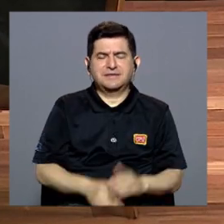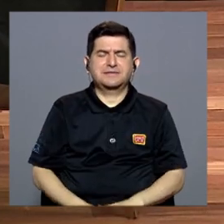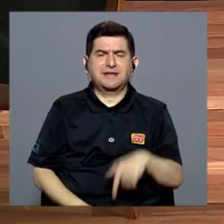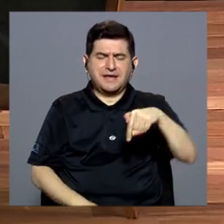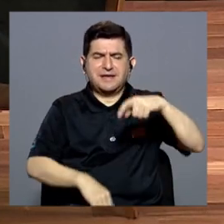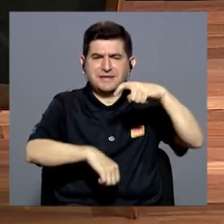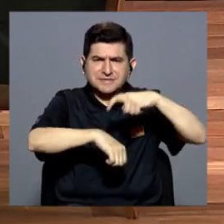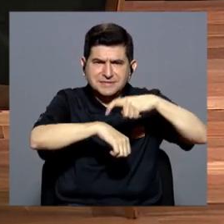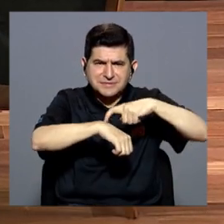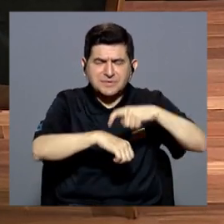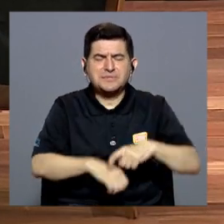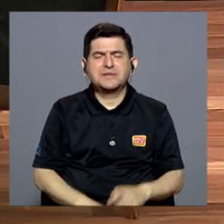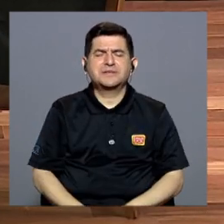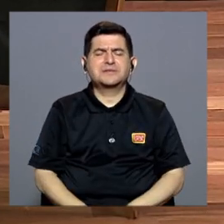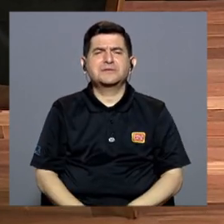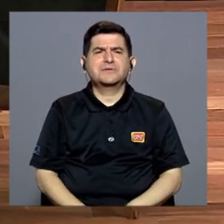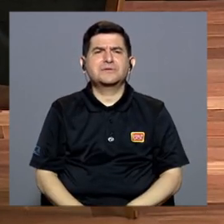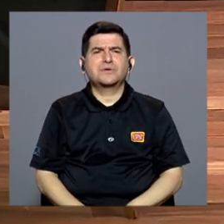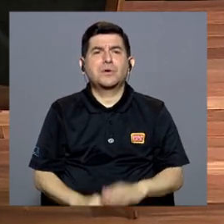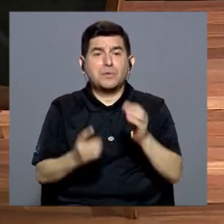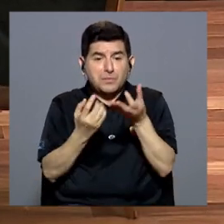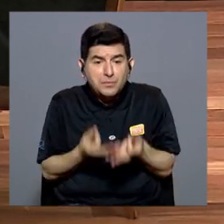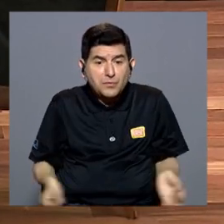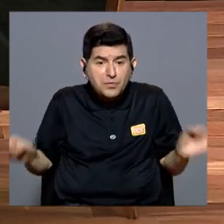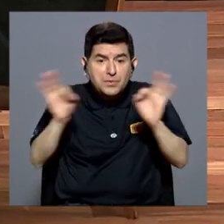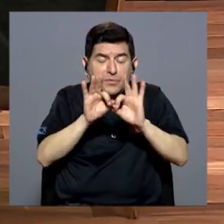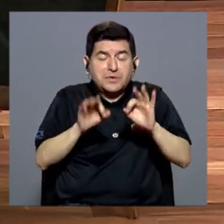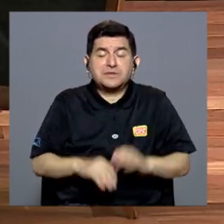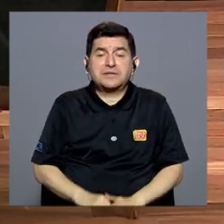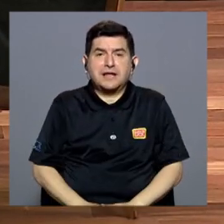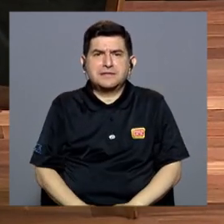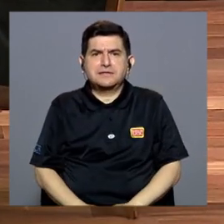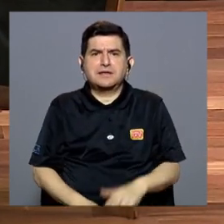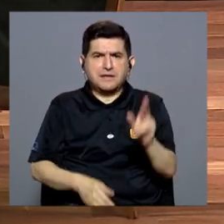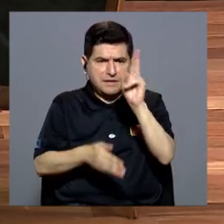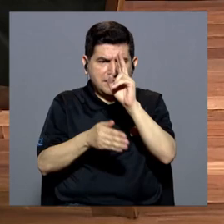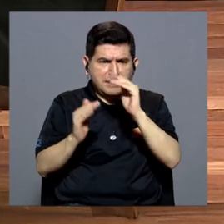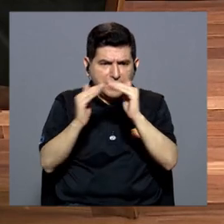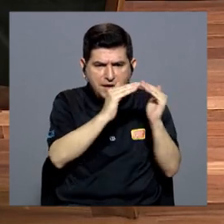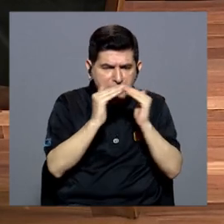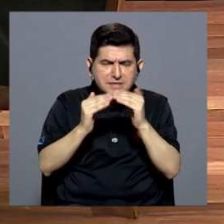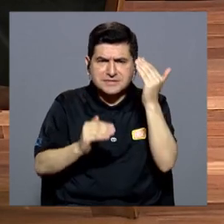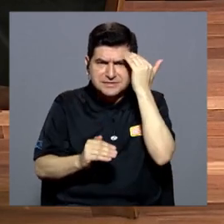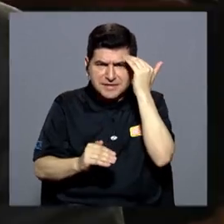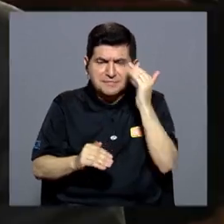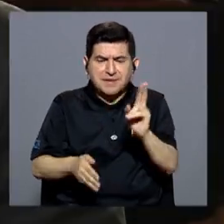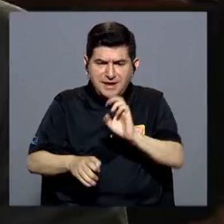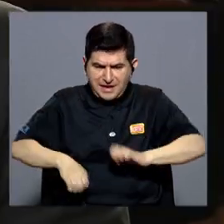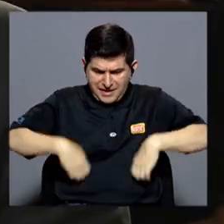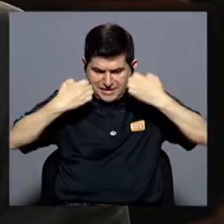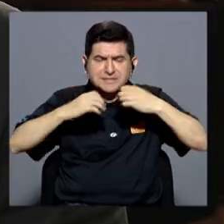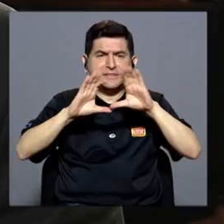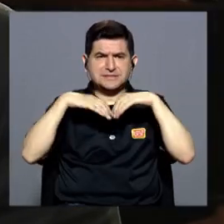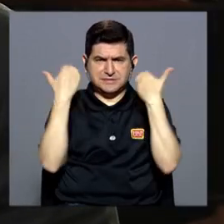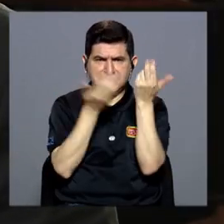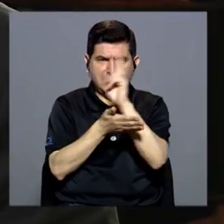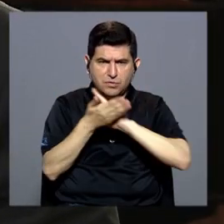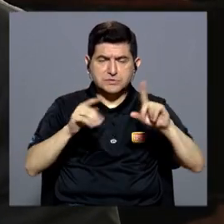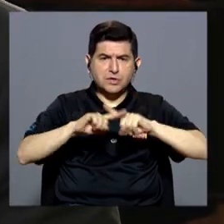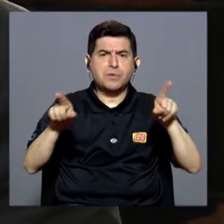bloque una de las cosas fundamentales es que la ciudadanía sepa que existe un consejo, pero además que se preocupa por los problemas país. En ese